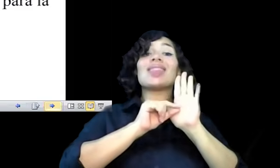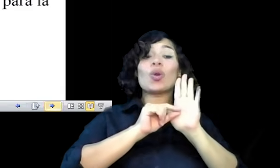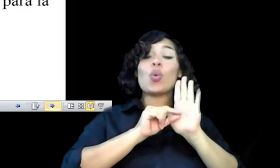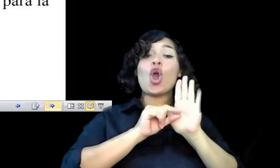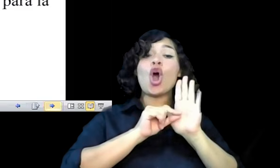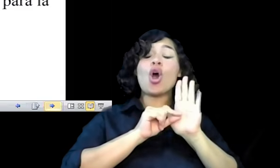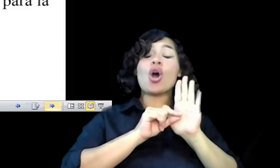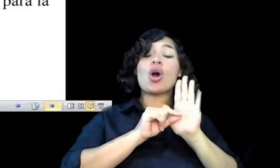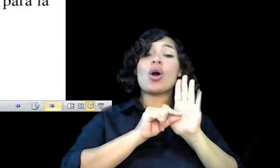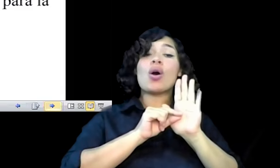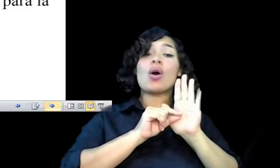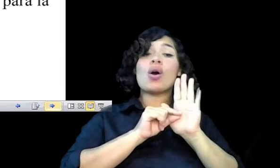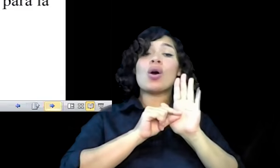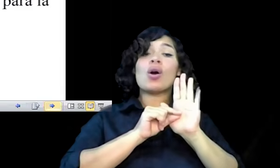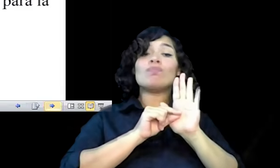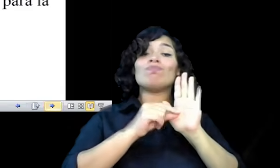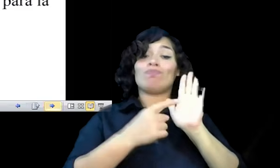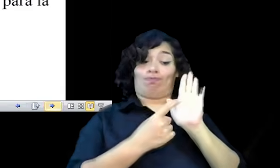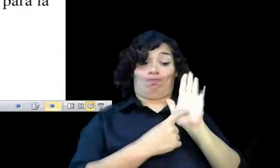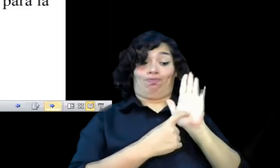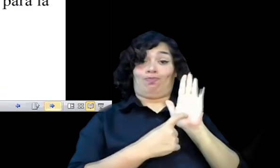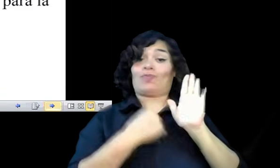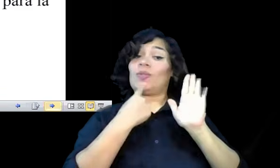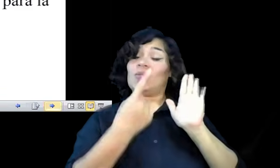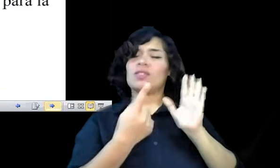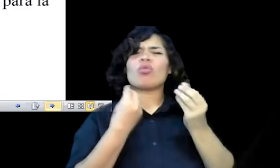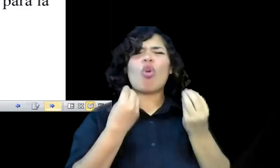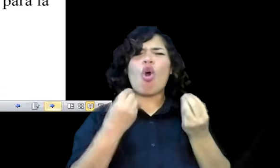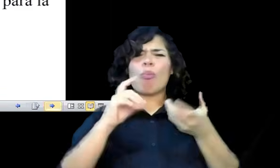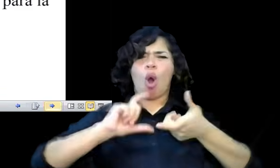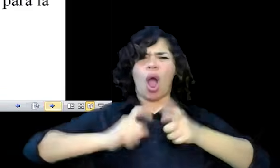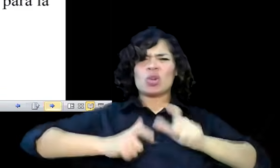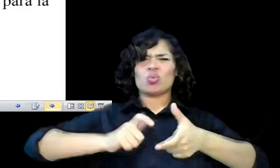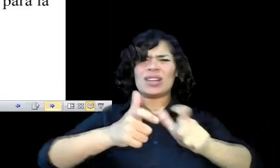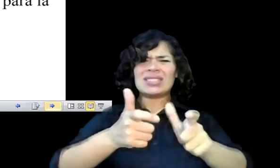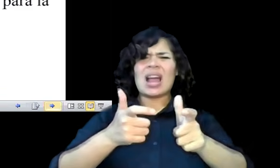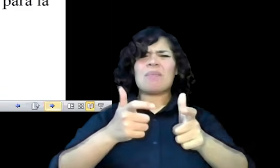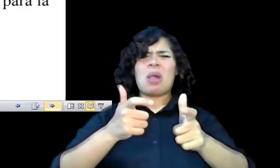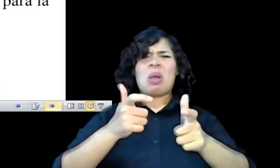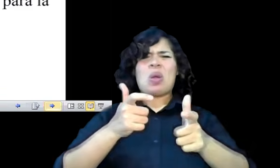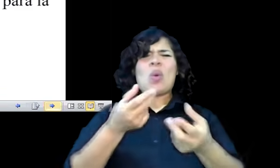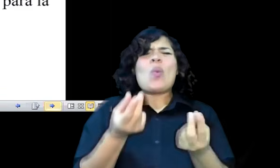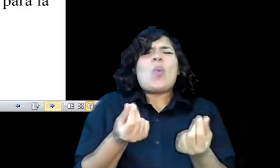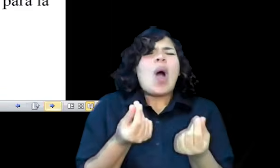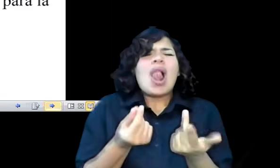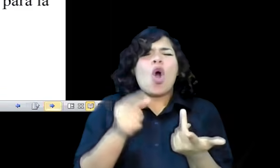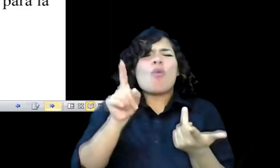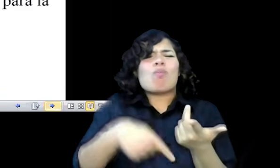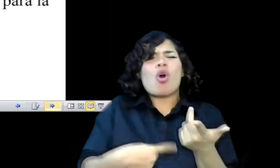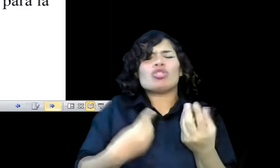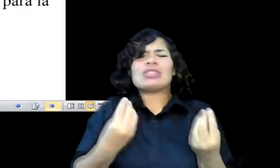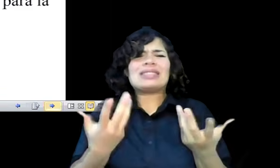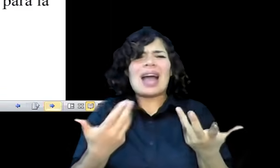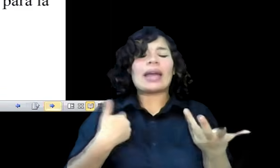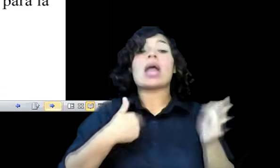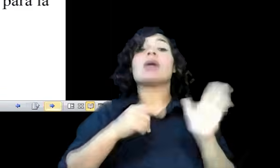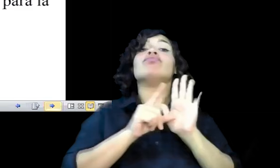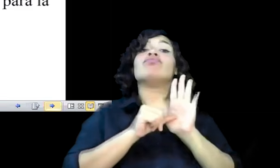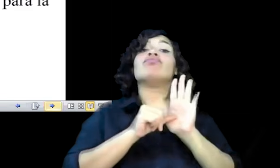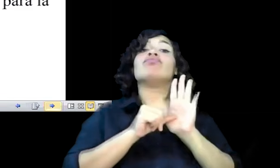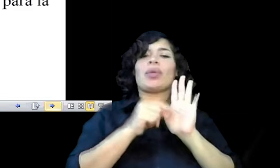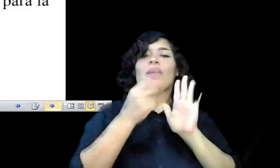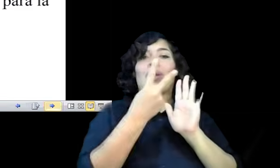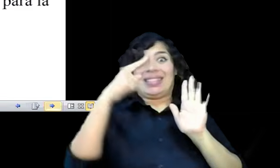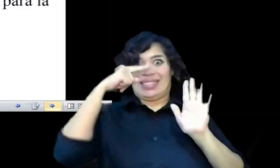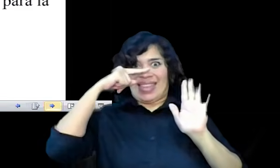que contiene cómo se actualizan los índices a utilizar para actualizar valor en bienes personales es el artículo